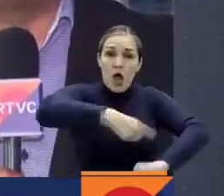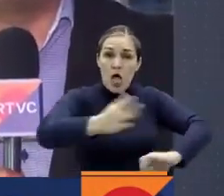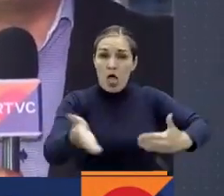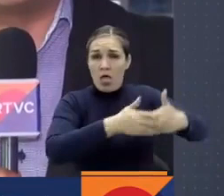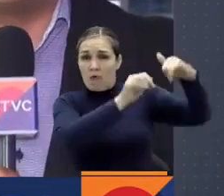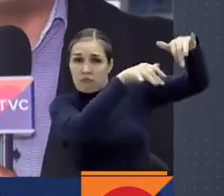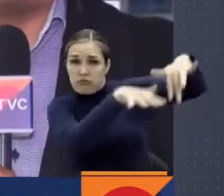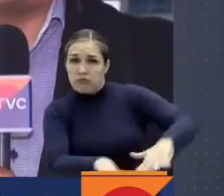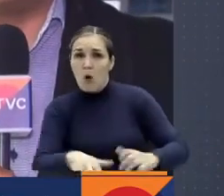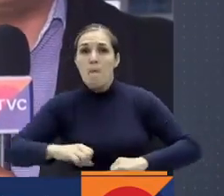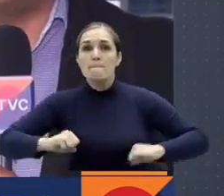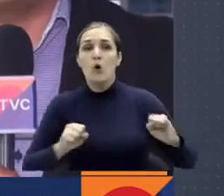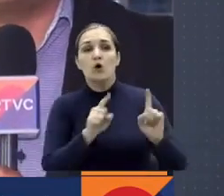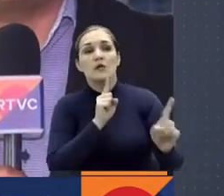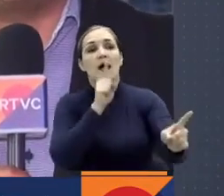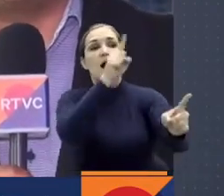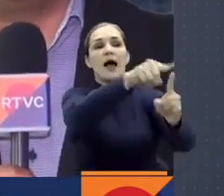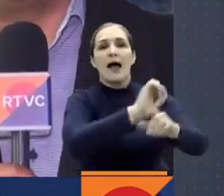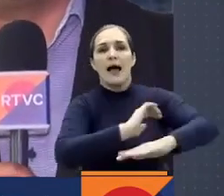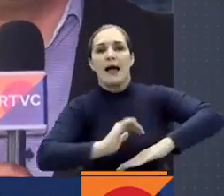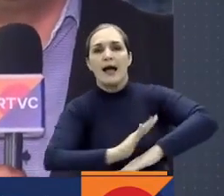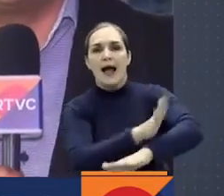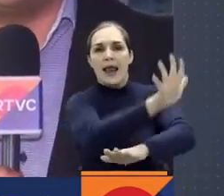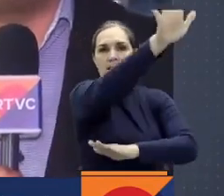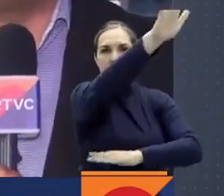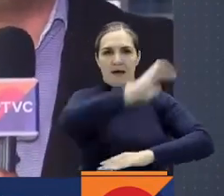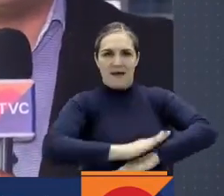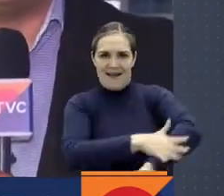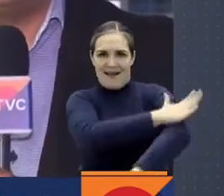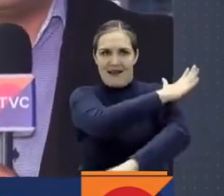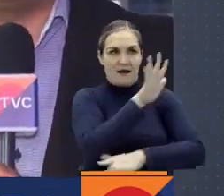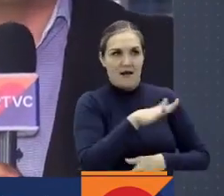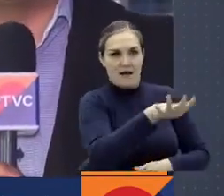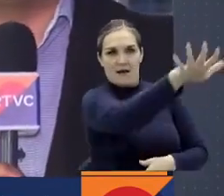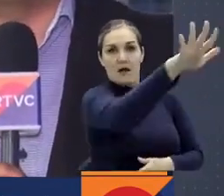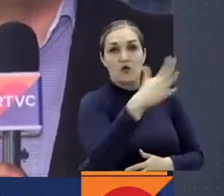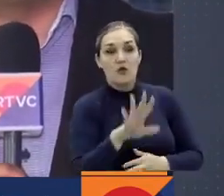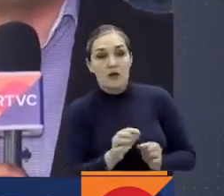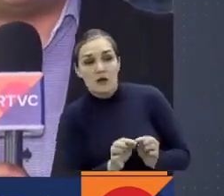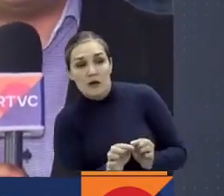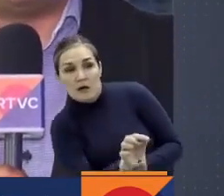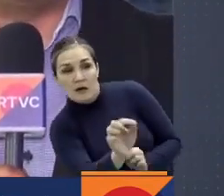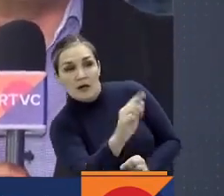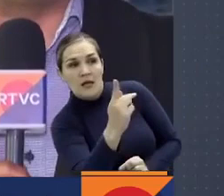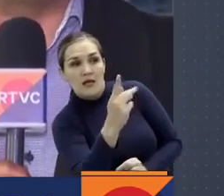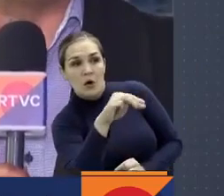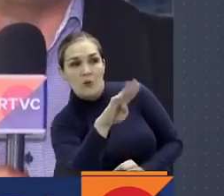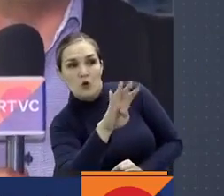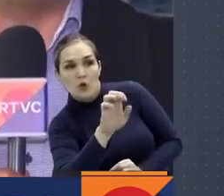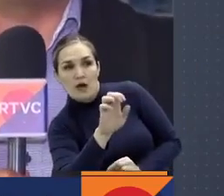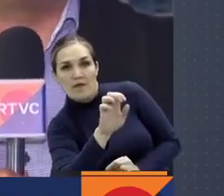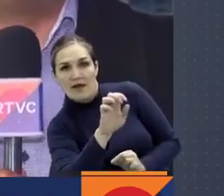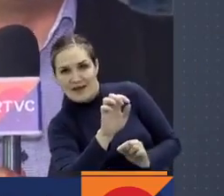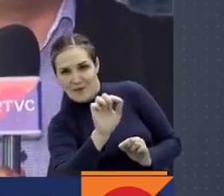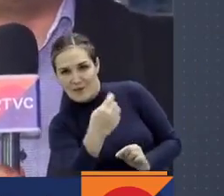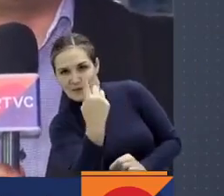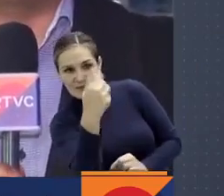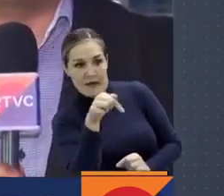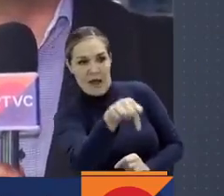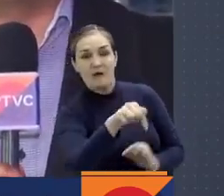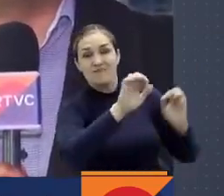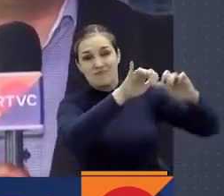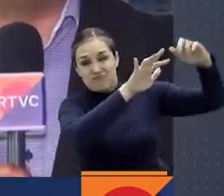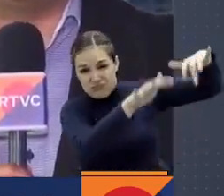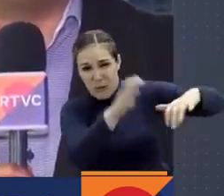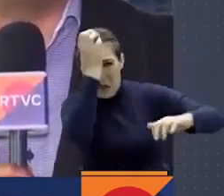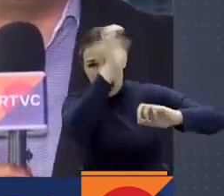que de Bogotá conduce al municipio de La Calera, exactamente en el kilómetro 9+100. Allí se registró también, debido a las fuertes lluvias, pues varias